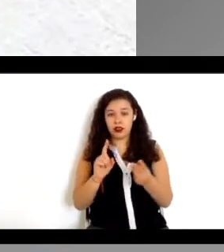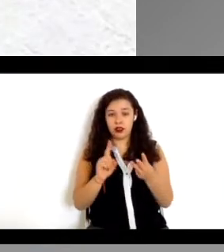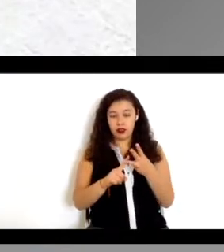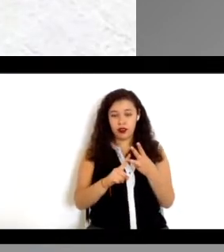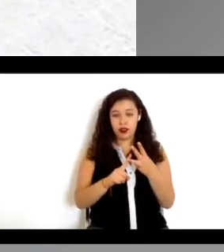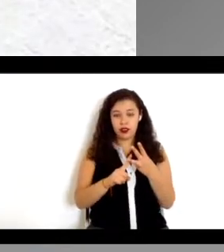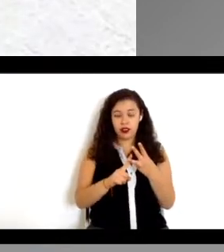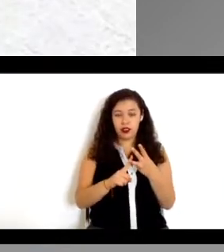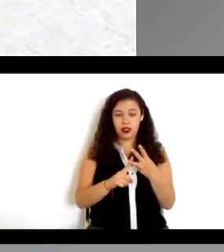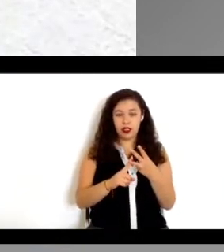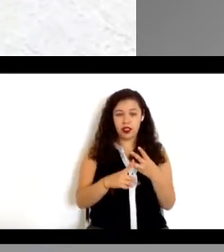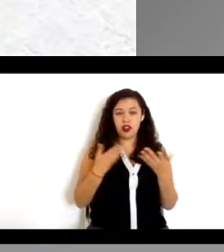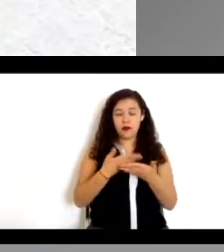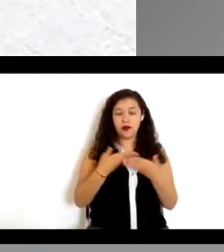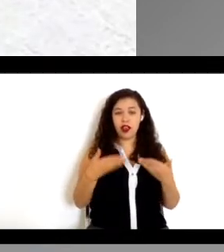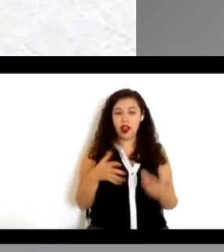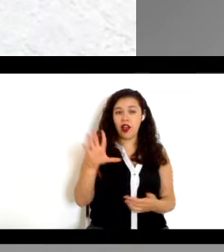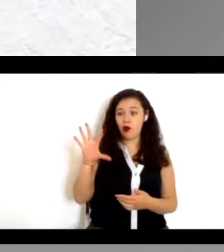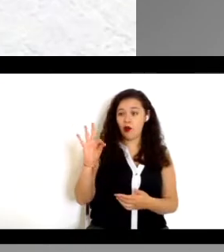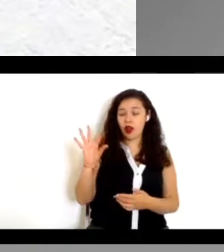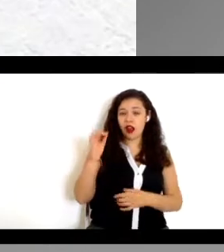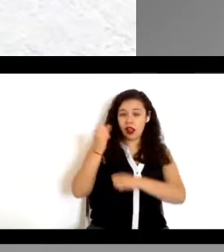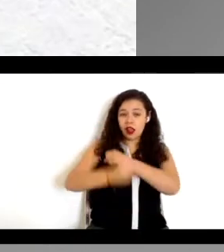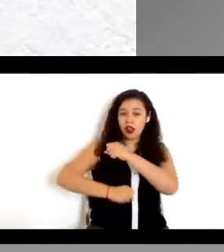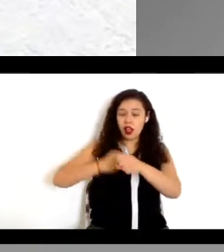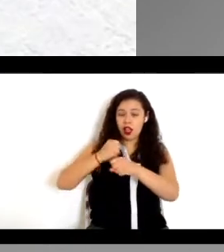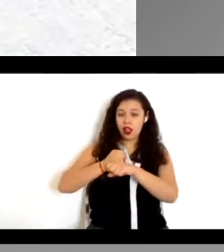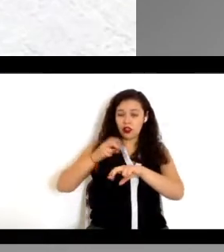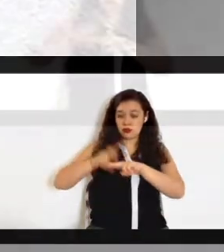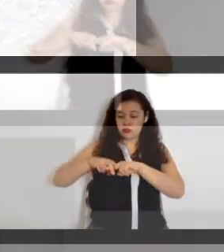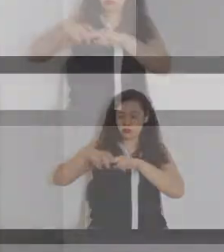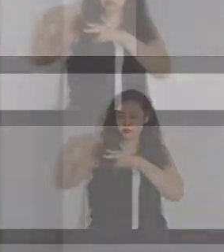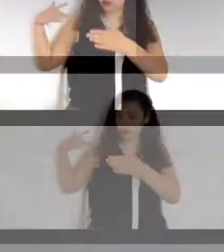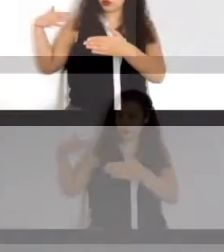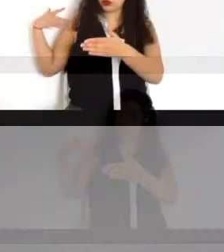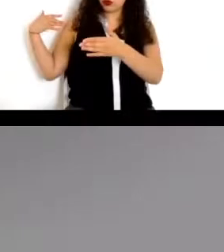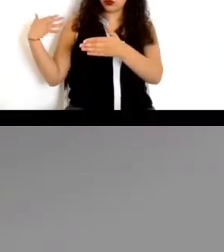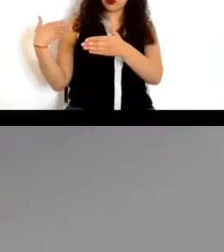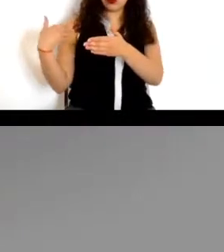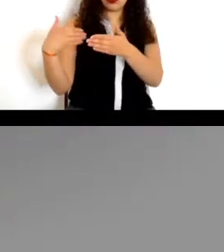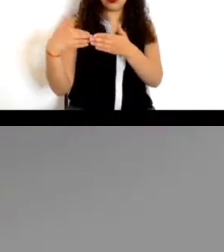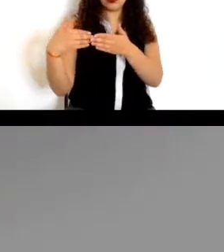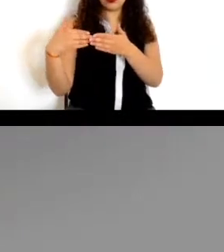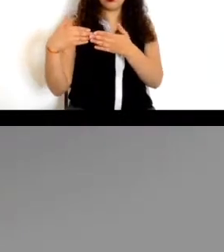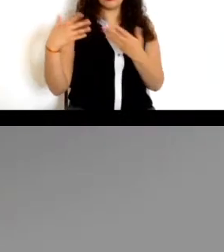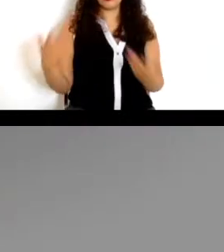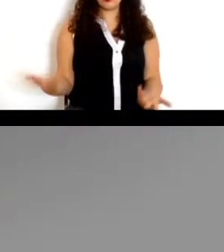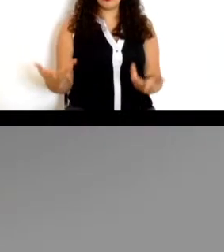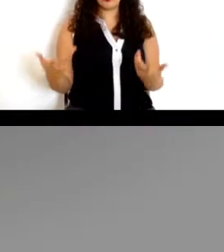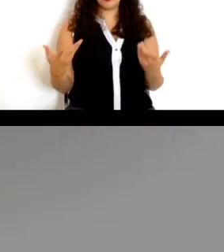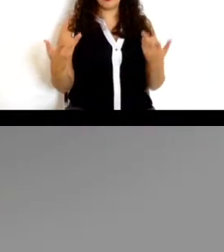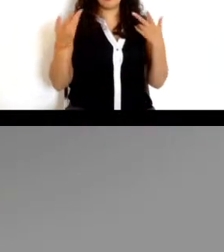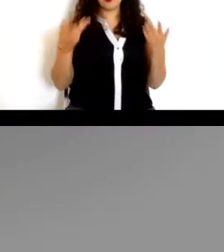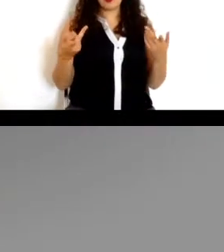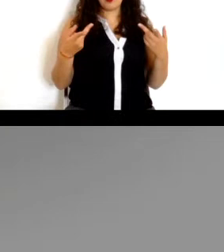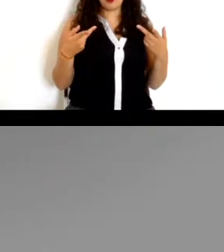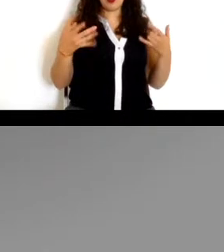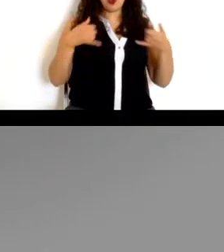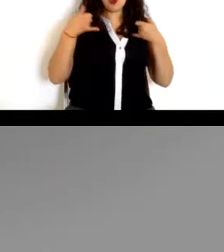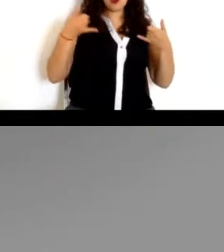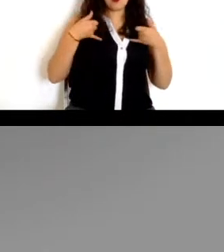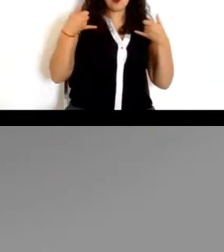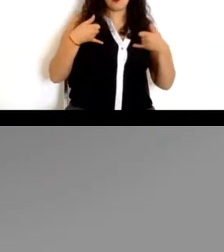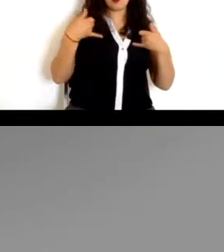de estos 40 años en mi haber en mi silla de ruedas, pues muchos chicos con discapacidad pues me han tomado prácticamente como tutor,